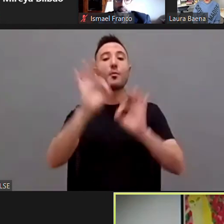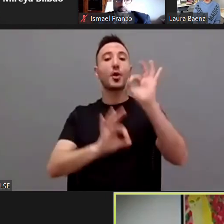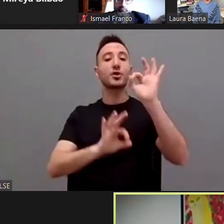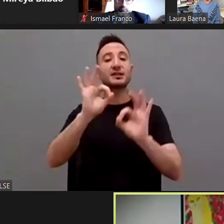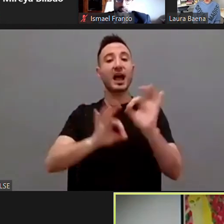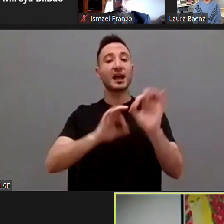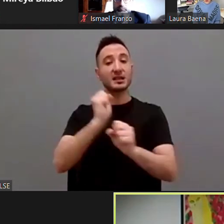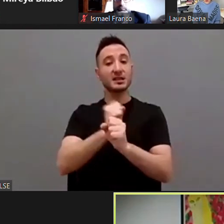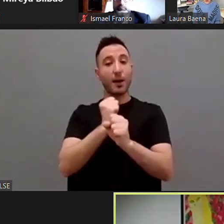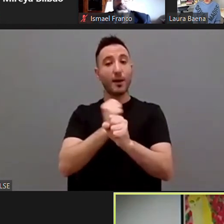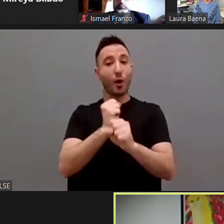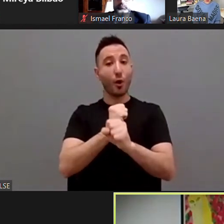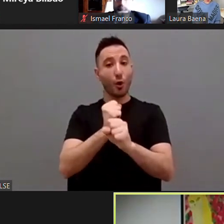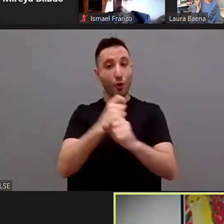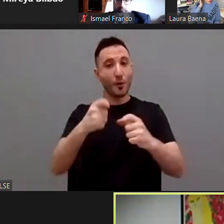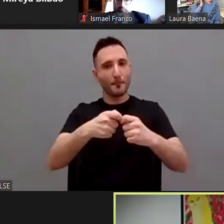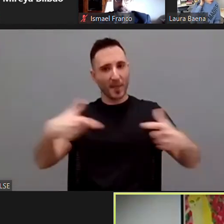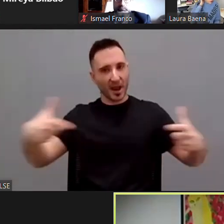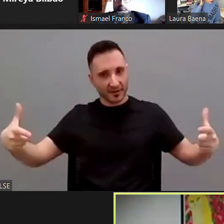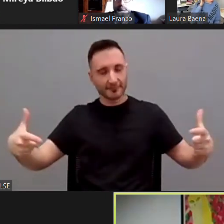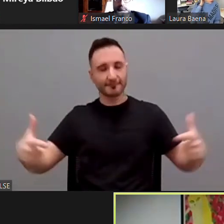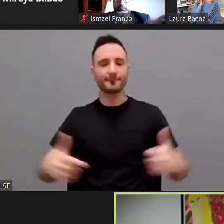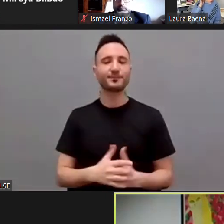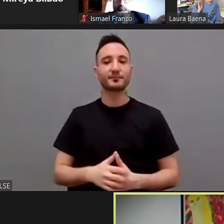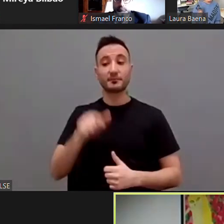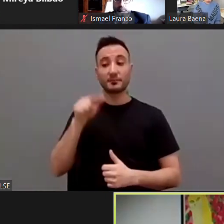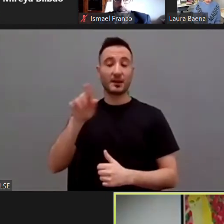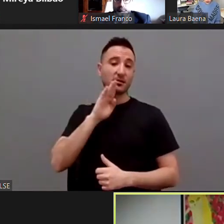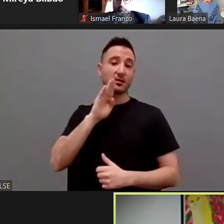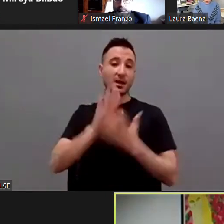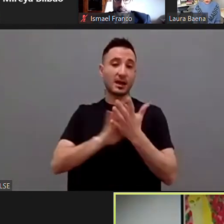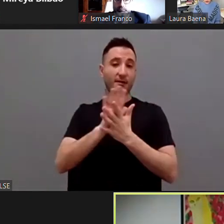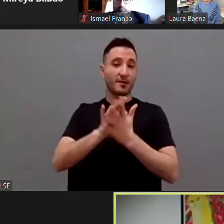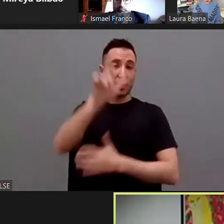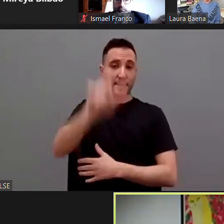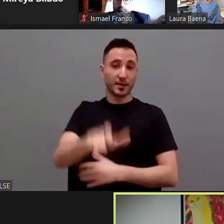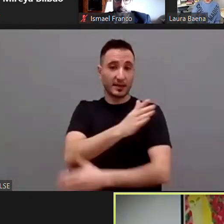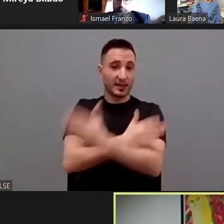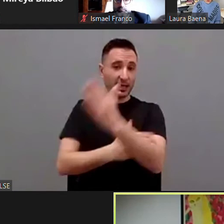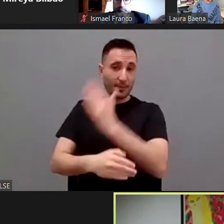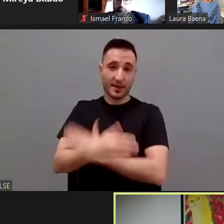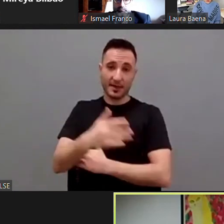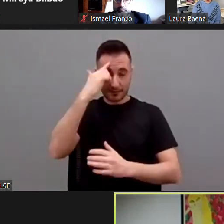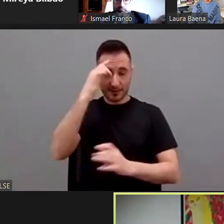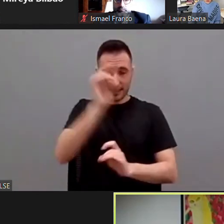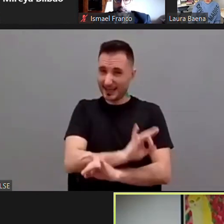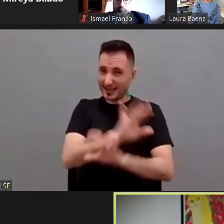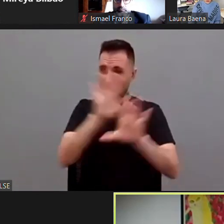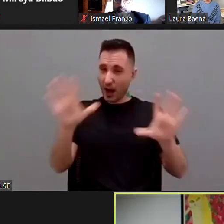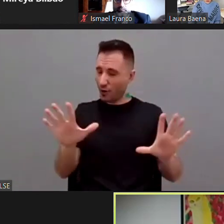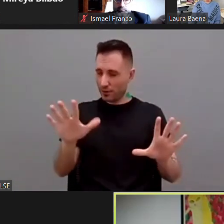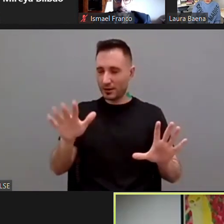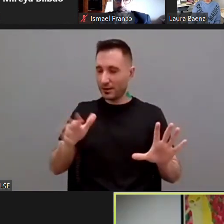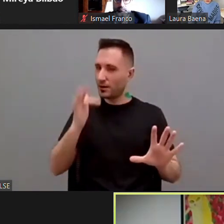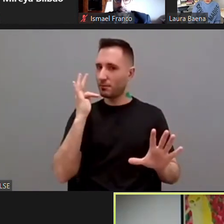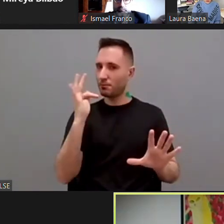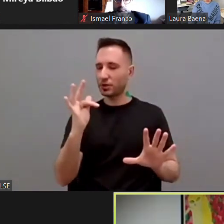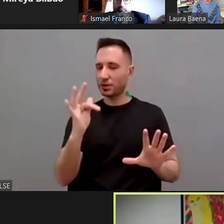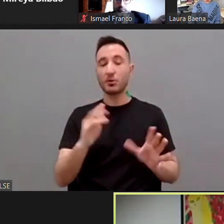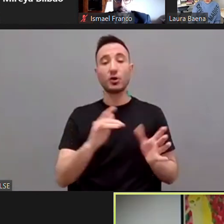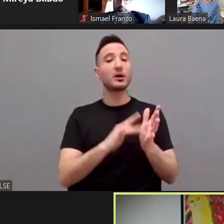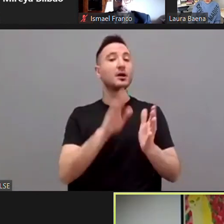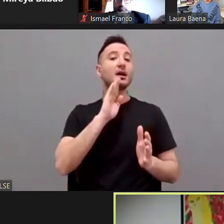¿no? En esas personas, lógicamente, el teletrabajo es una... Las empresas, ¿qué tienen que hacer? Lo he comentado antes, el tema